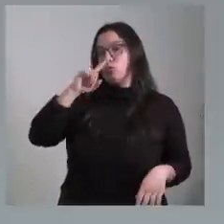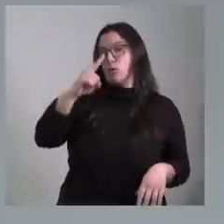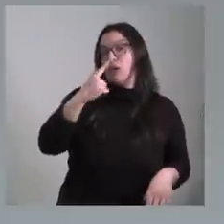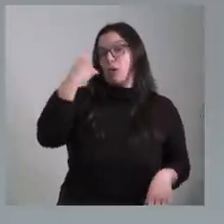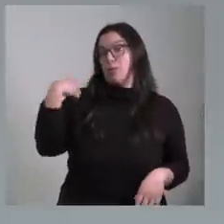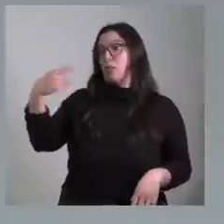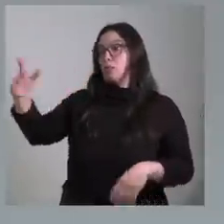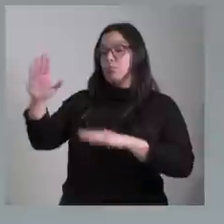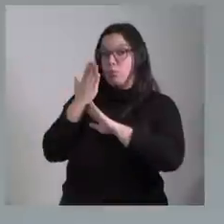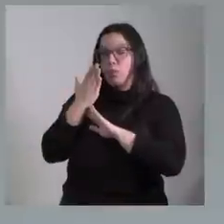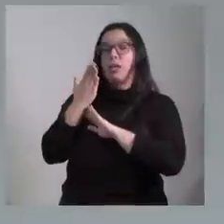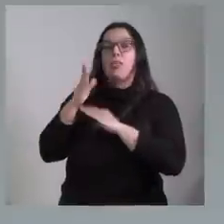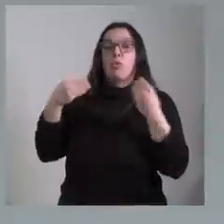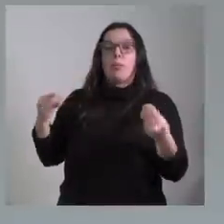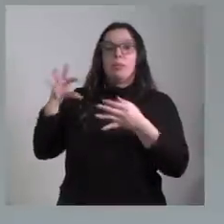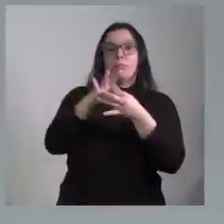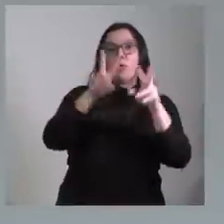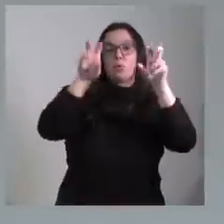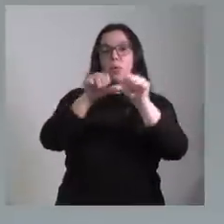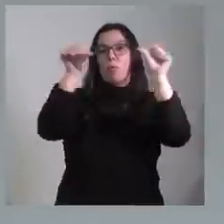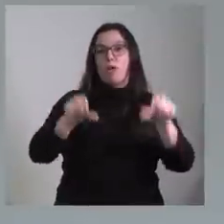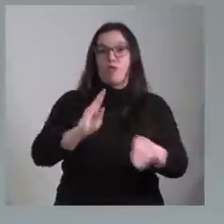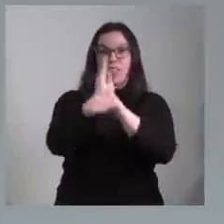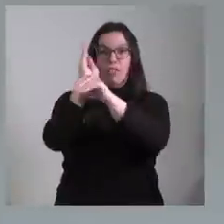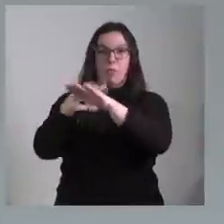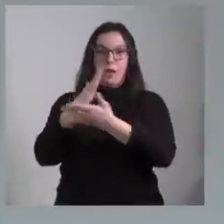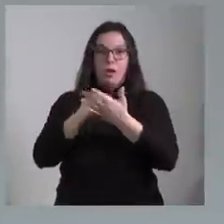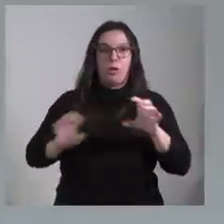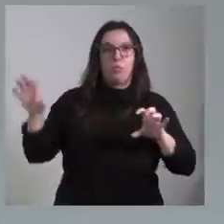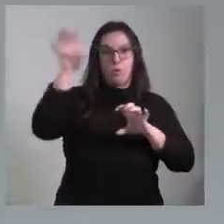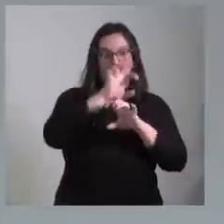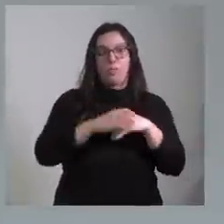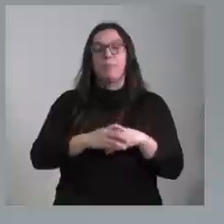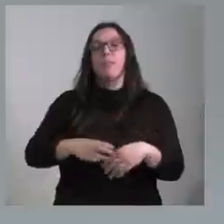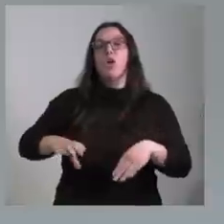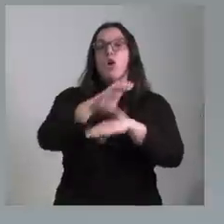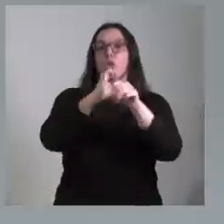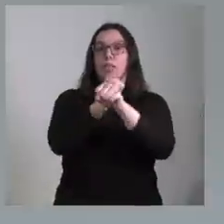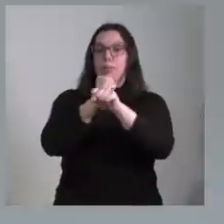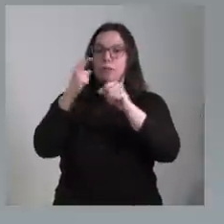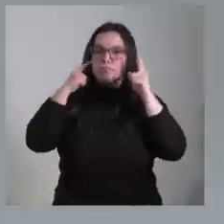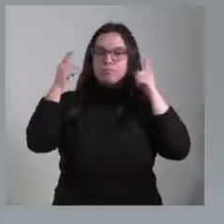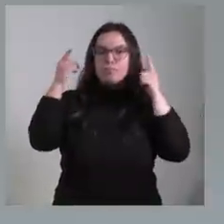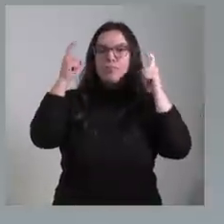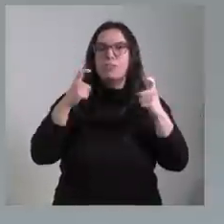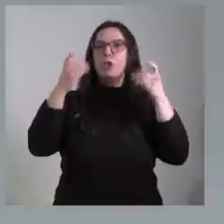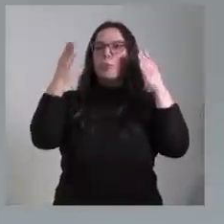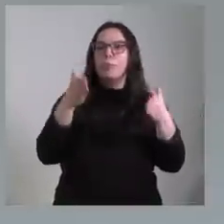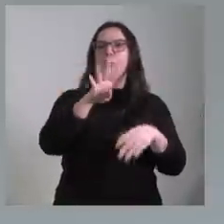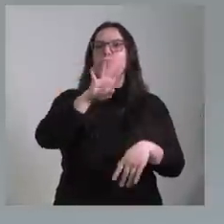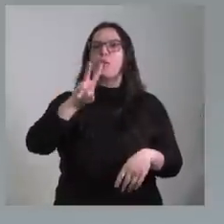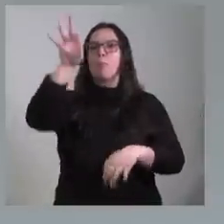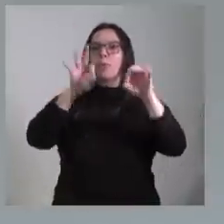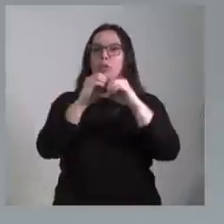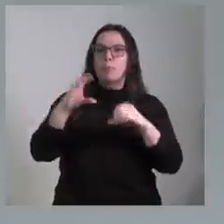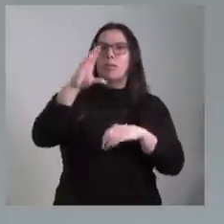nos planteó un documento en torno al nuevo modelo de financiación autonómica la consejería de empleo centrará su esfuerzo en el incremento del 42% para las